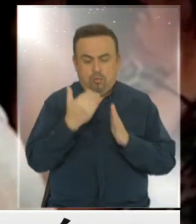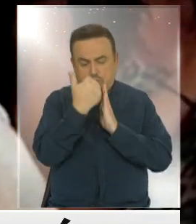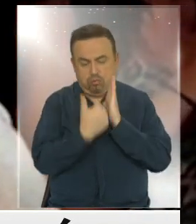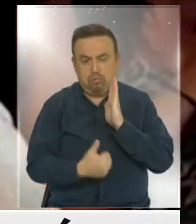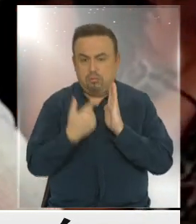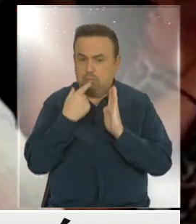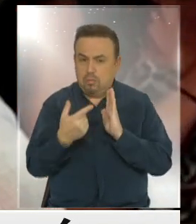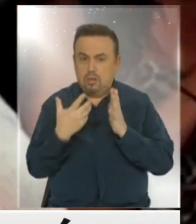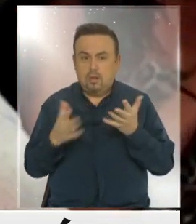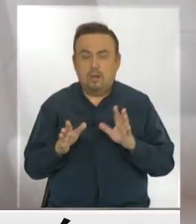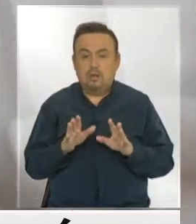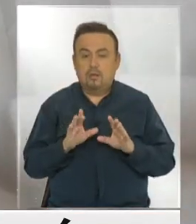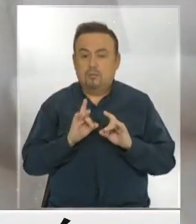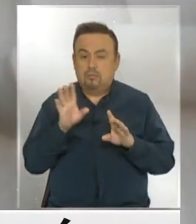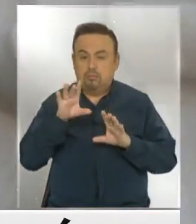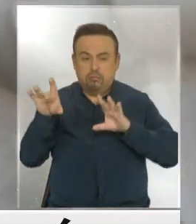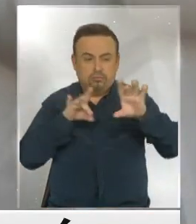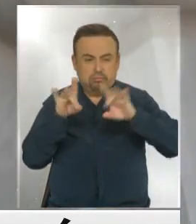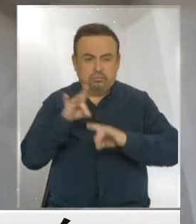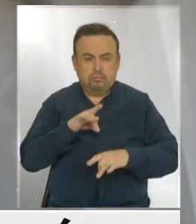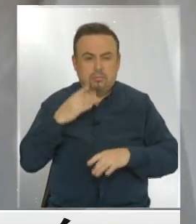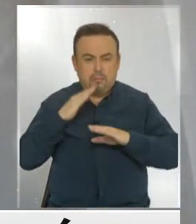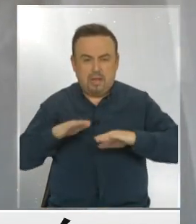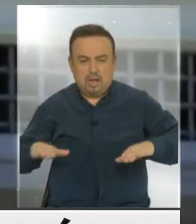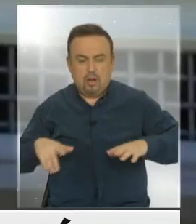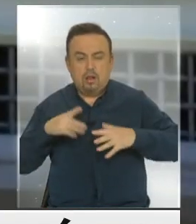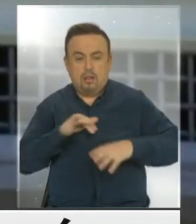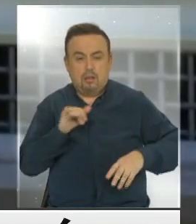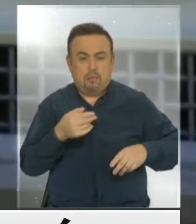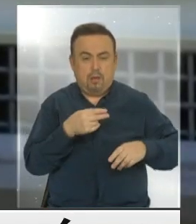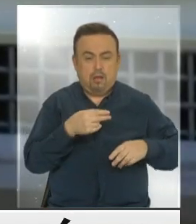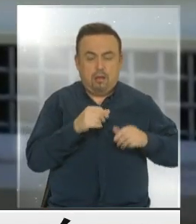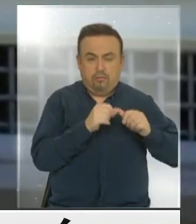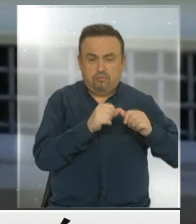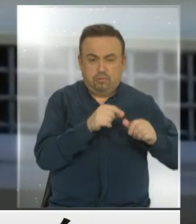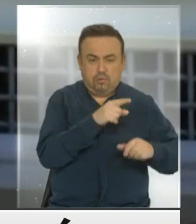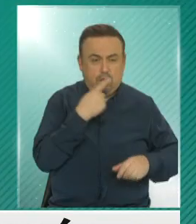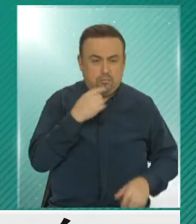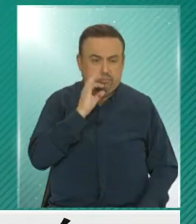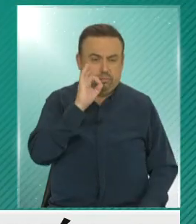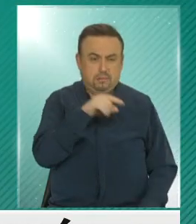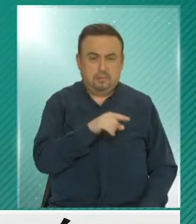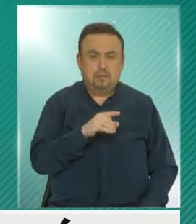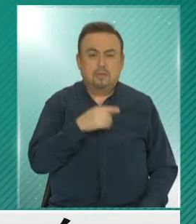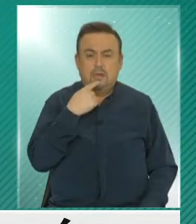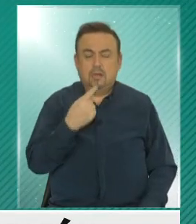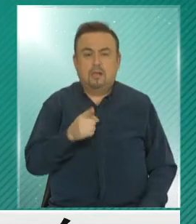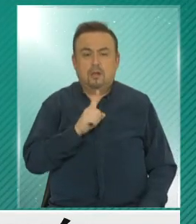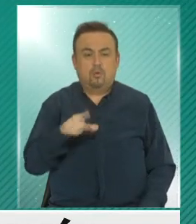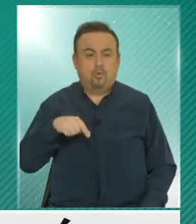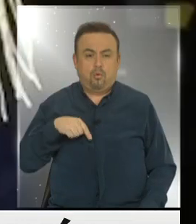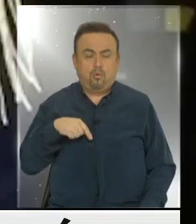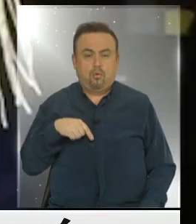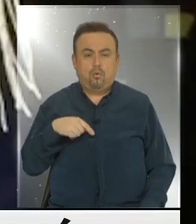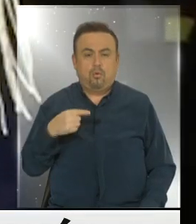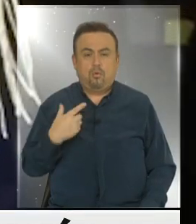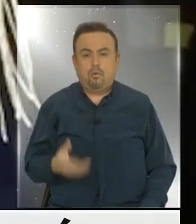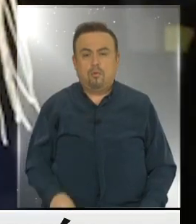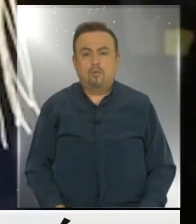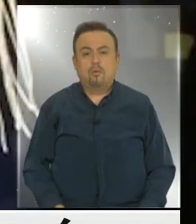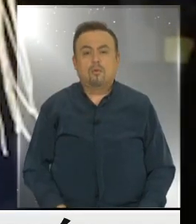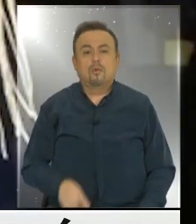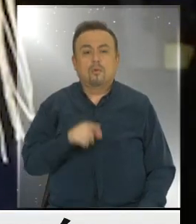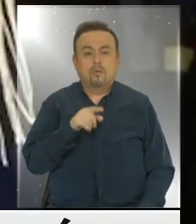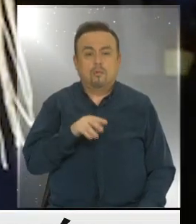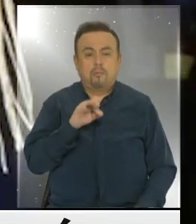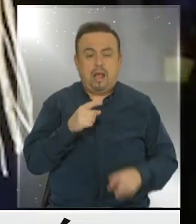en la que la supuesta reclutadora de menores, que posteriormente eran abusadas sexualmente por el magnate, se declaró no culpable de los cargos.